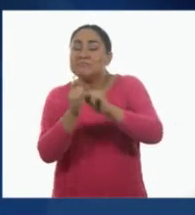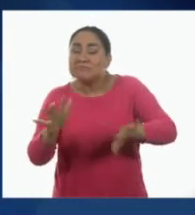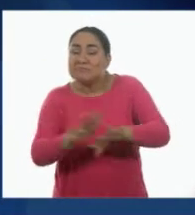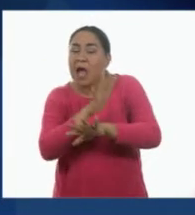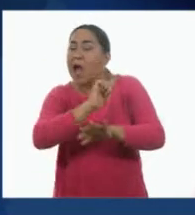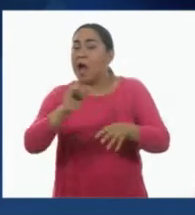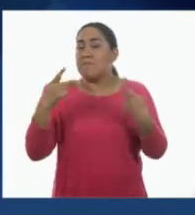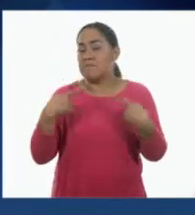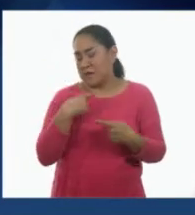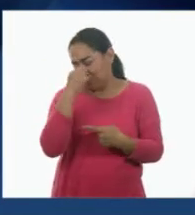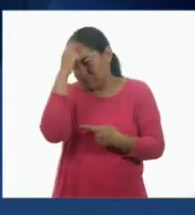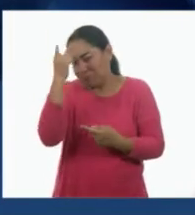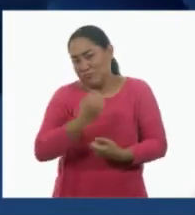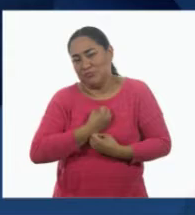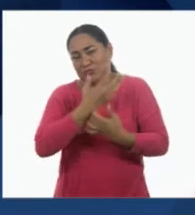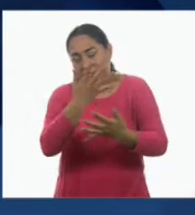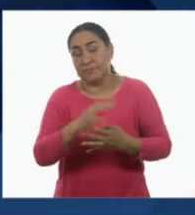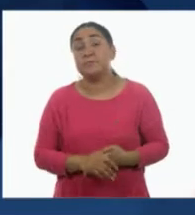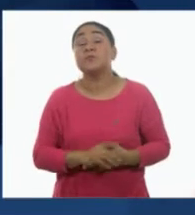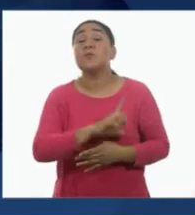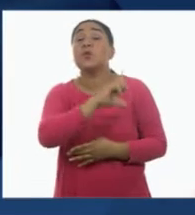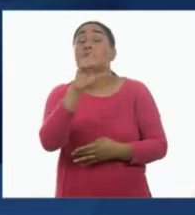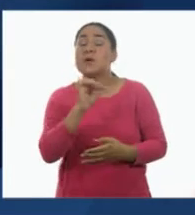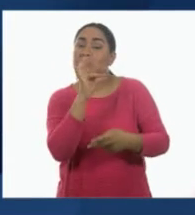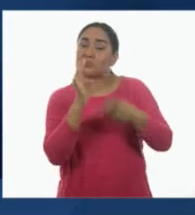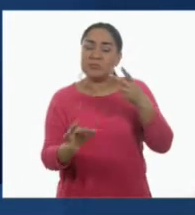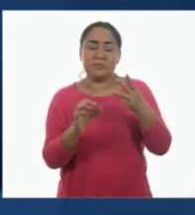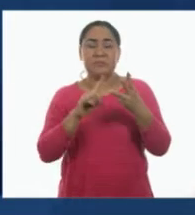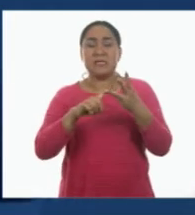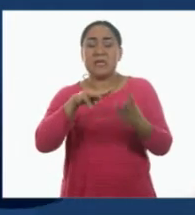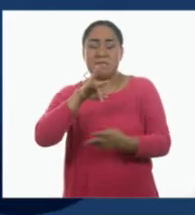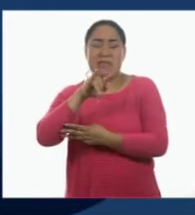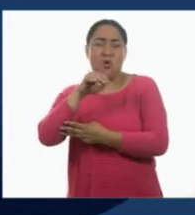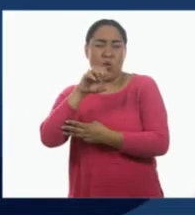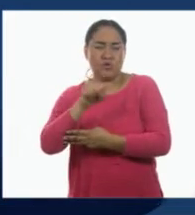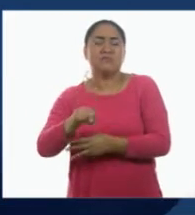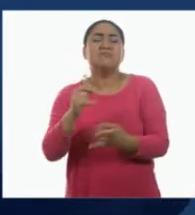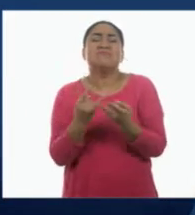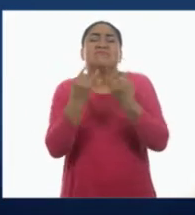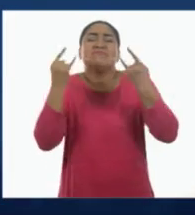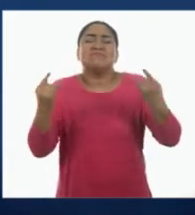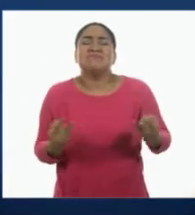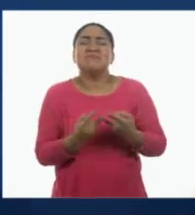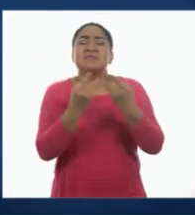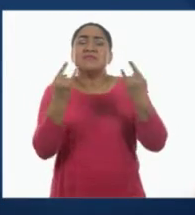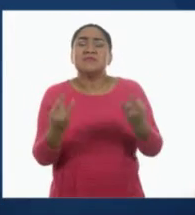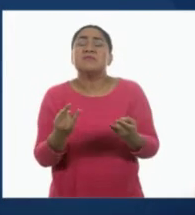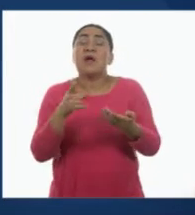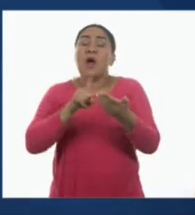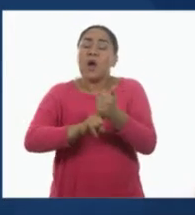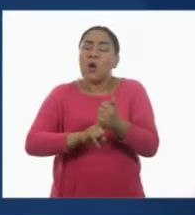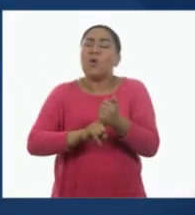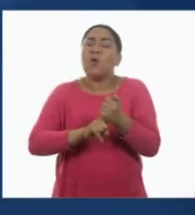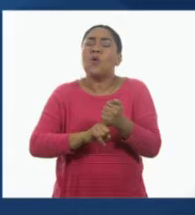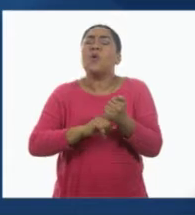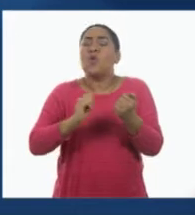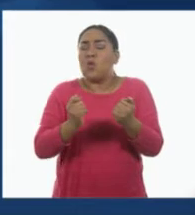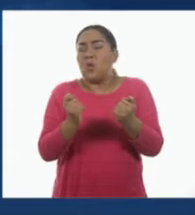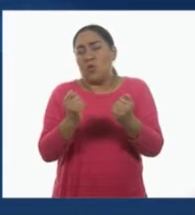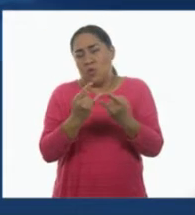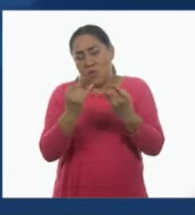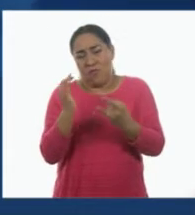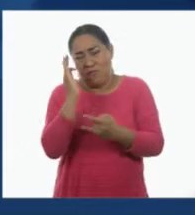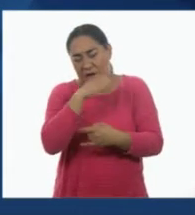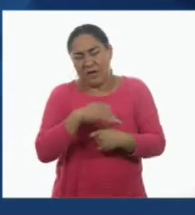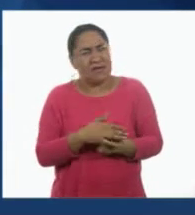cultos. Por último, tenemos los mitos, que son narraciones que hablan especialmente del origen de la cultura. ¿Qué